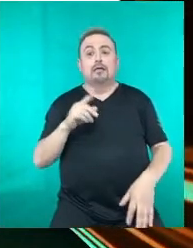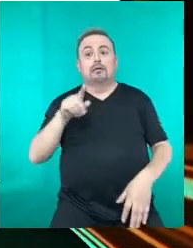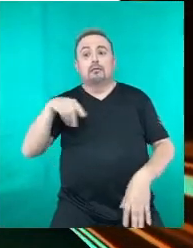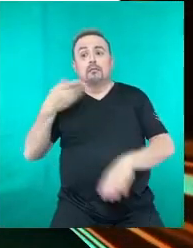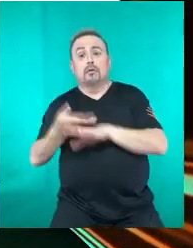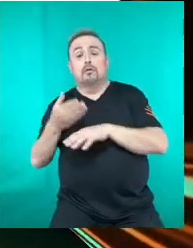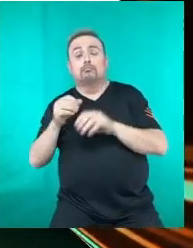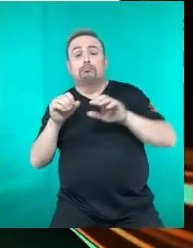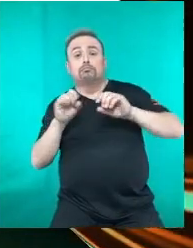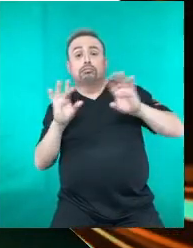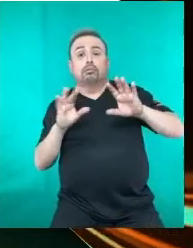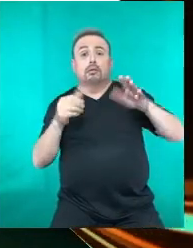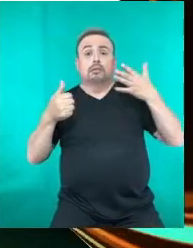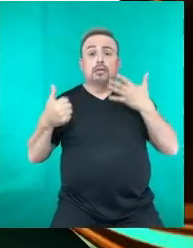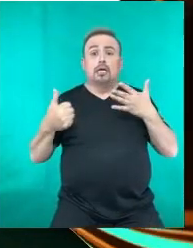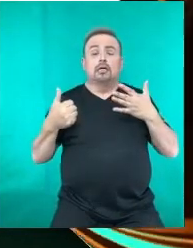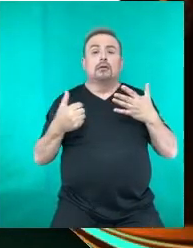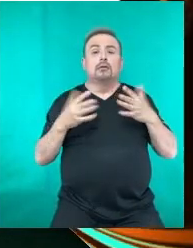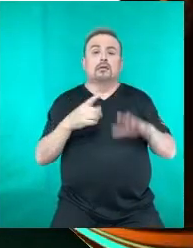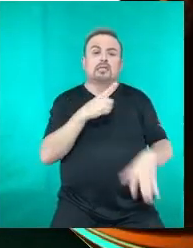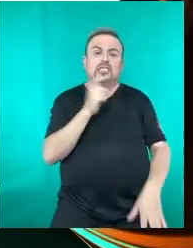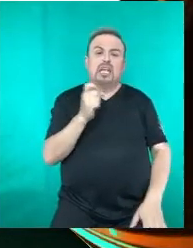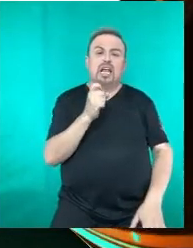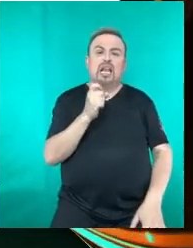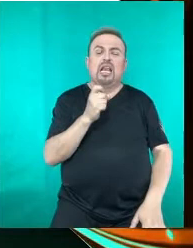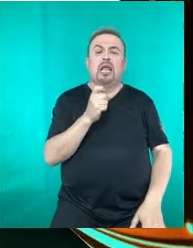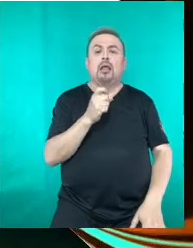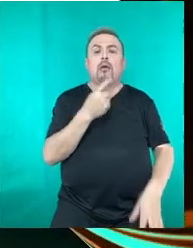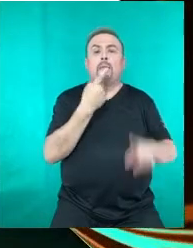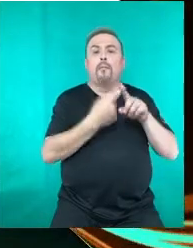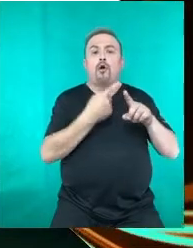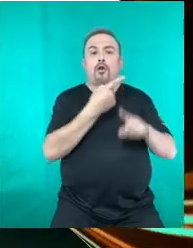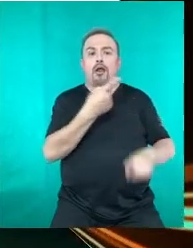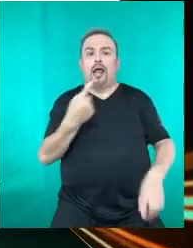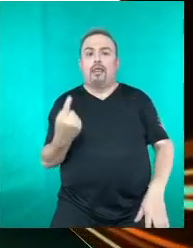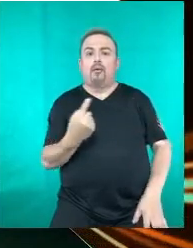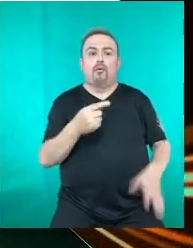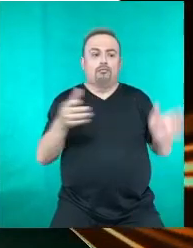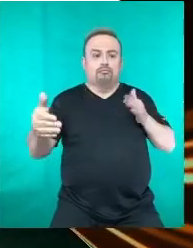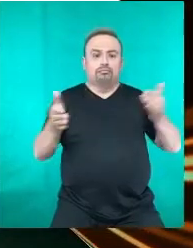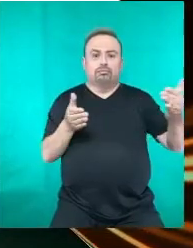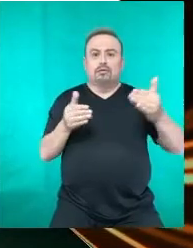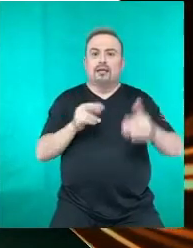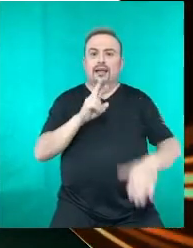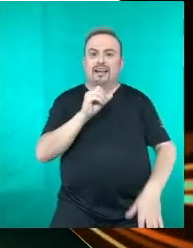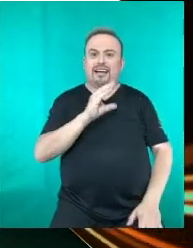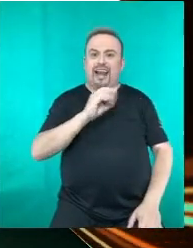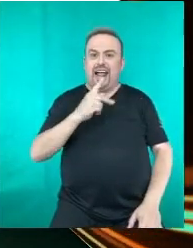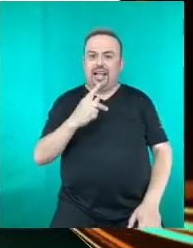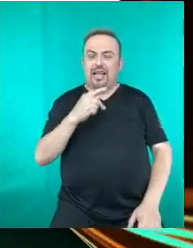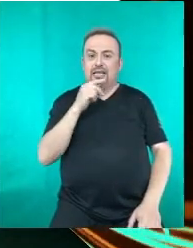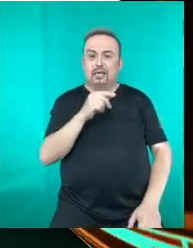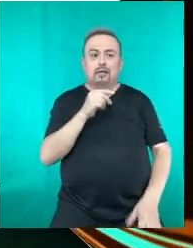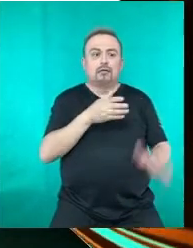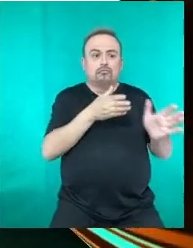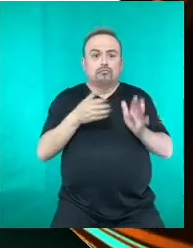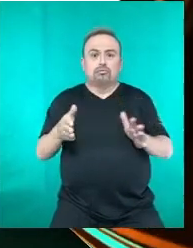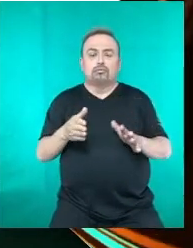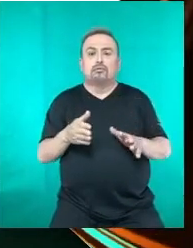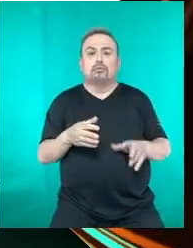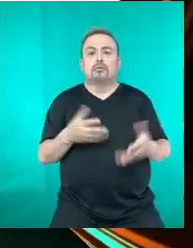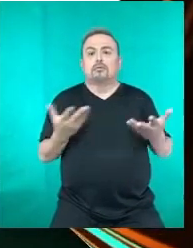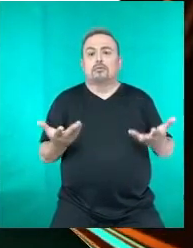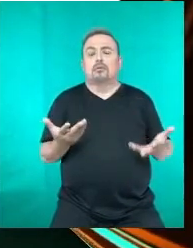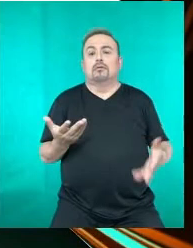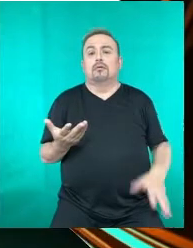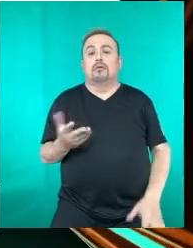100, 125 litros por segundo por rack. Esa es más o menos la modularidad que se espera.